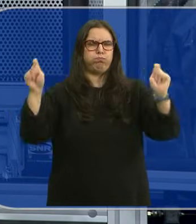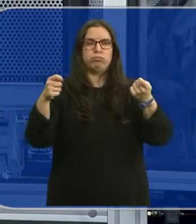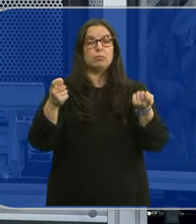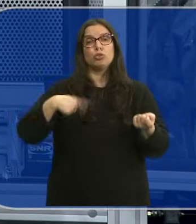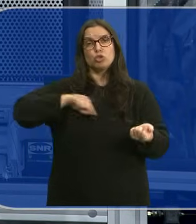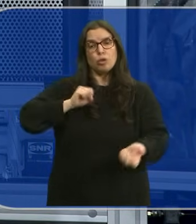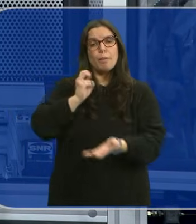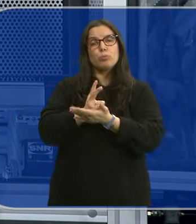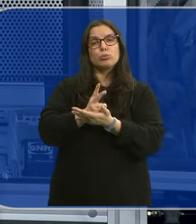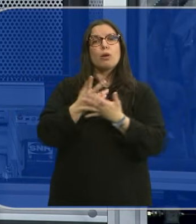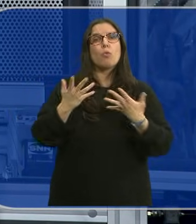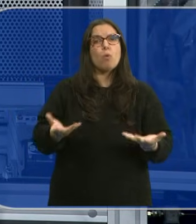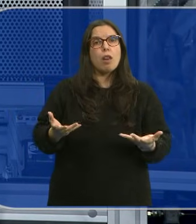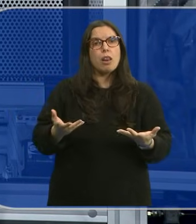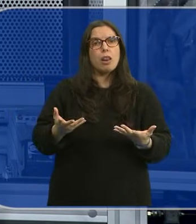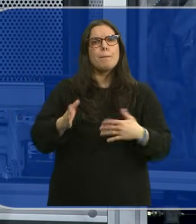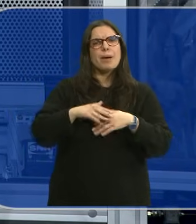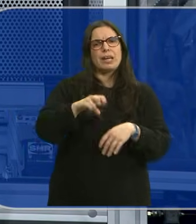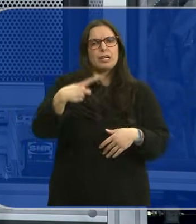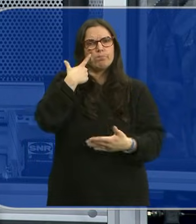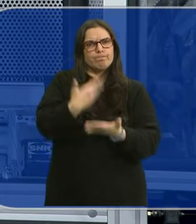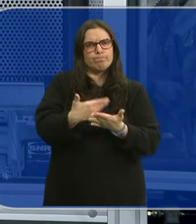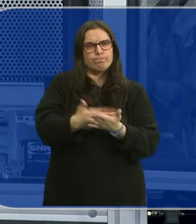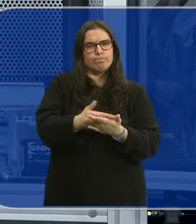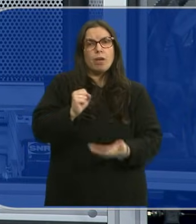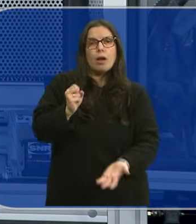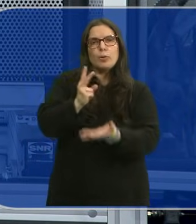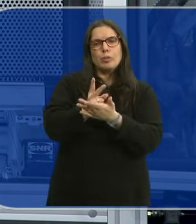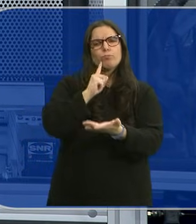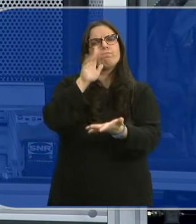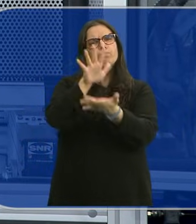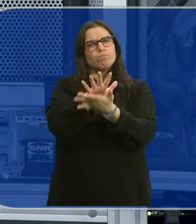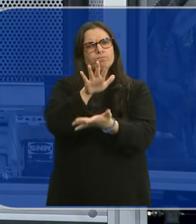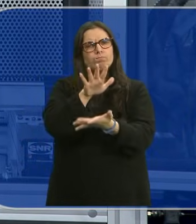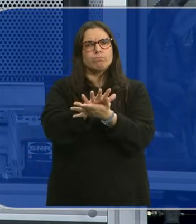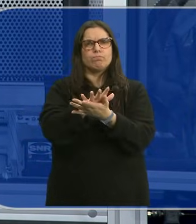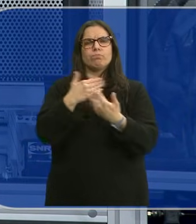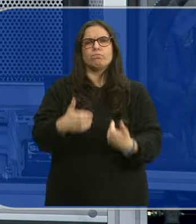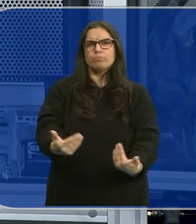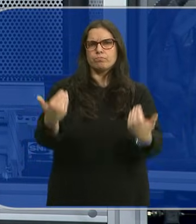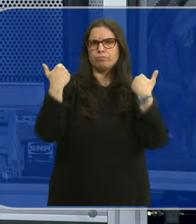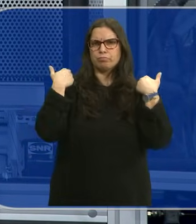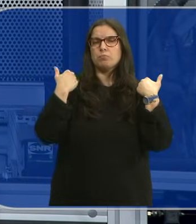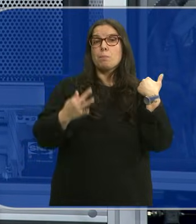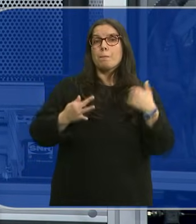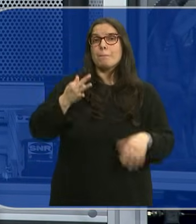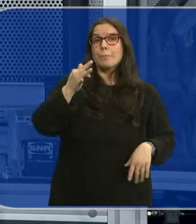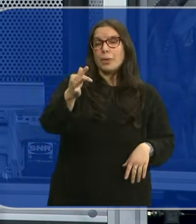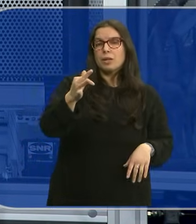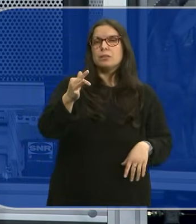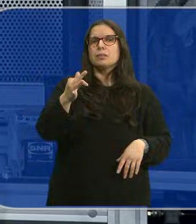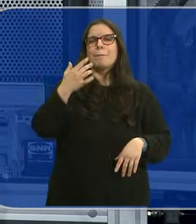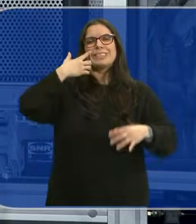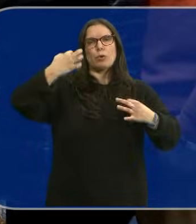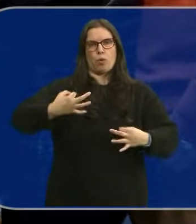nosotros apostamos por los resultados, apostamos por la serenidad, por la responsabilidad y sobre todo por